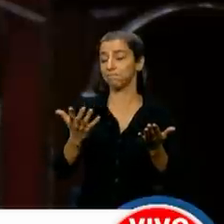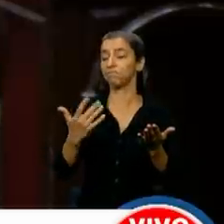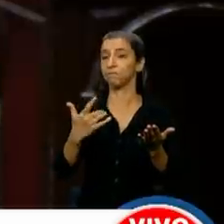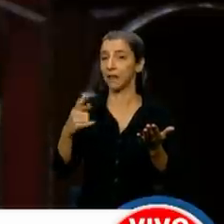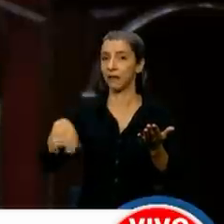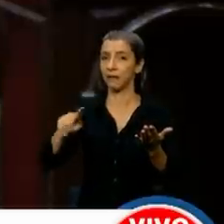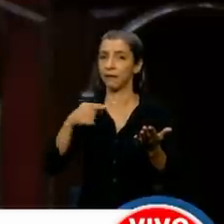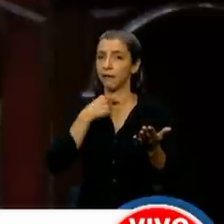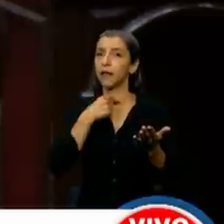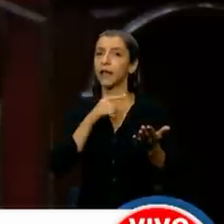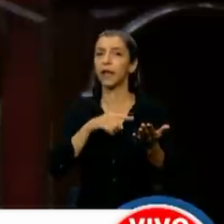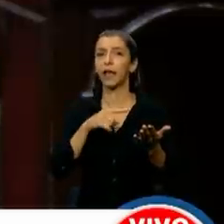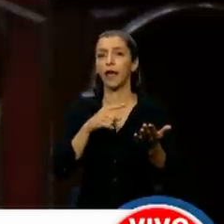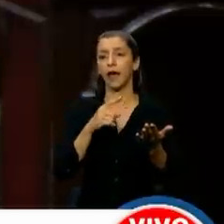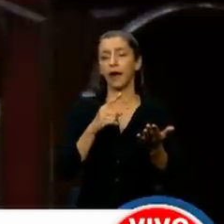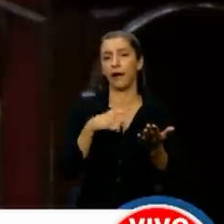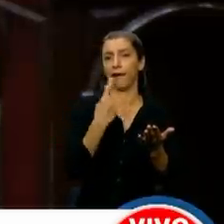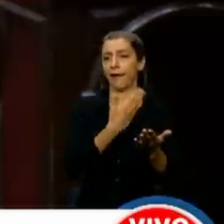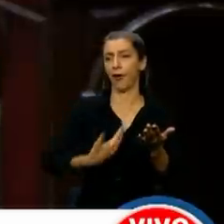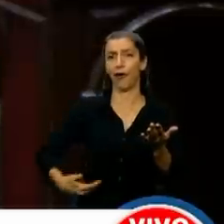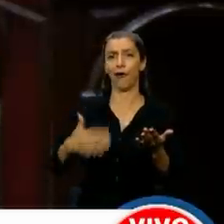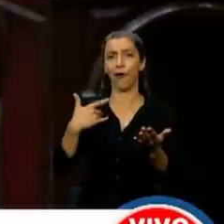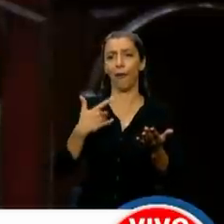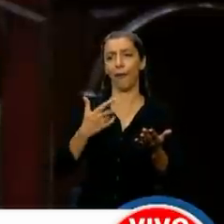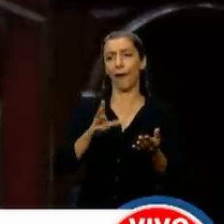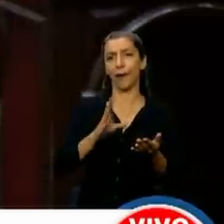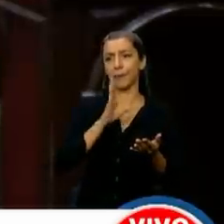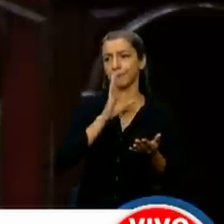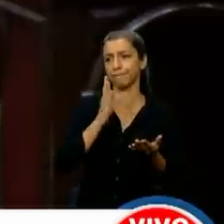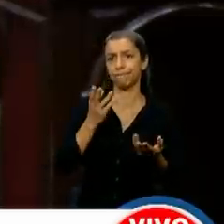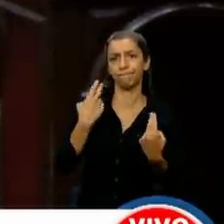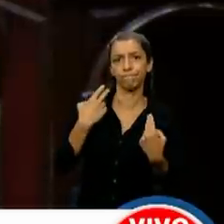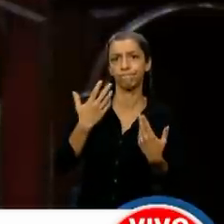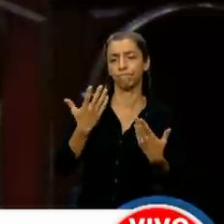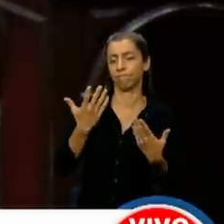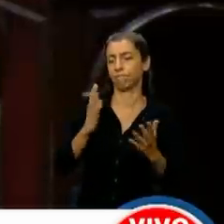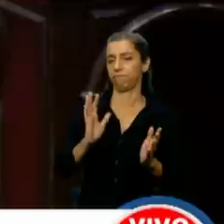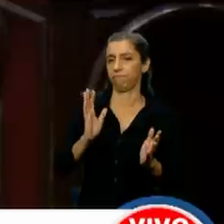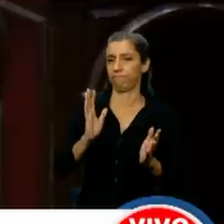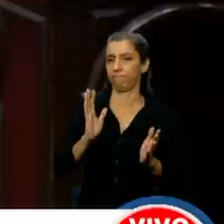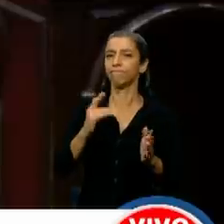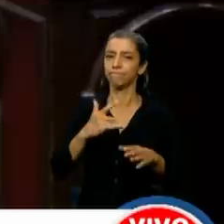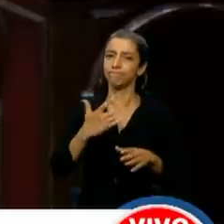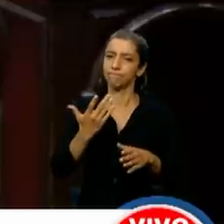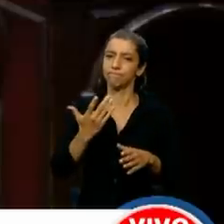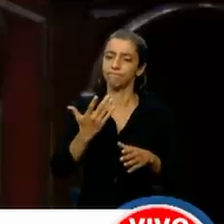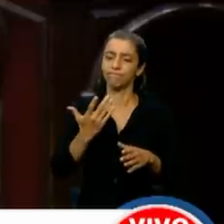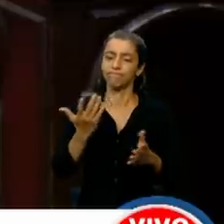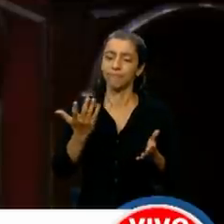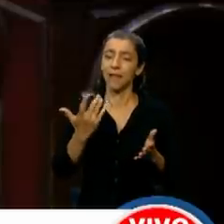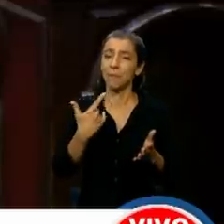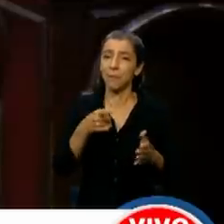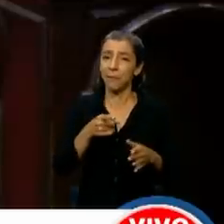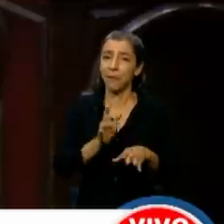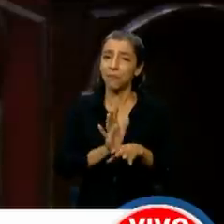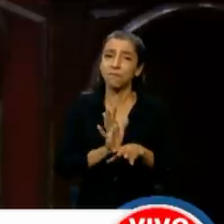conducen los destinos del estado de los que tienen a cargo la gestión del estado voluntad que